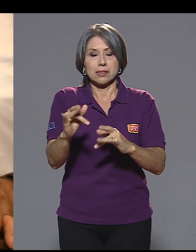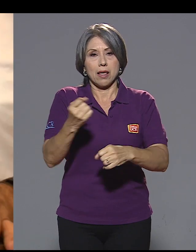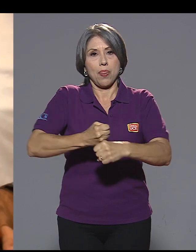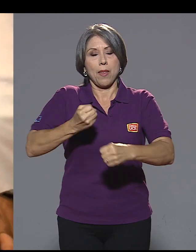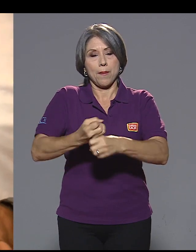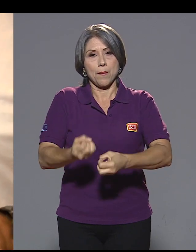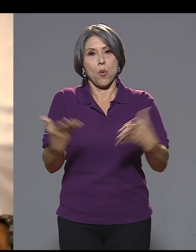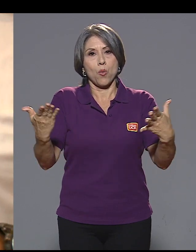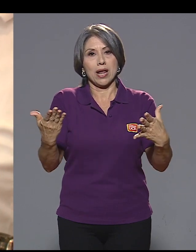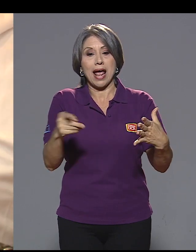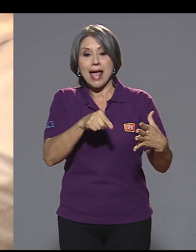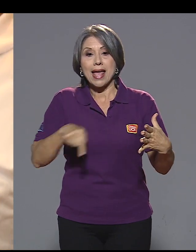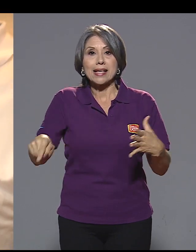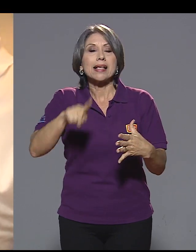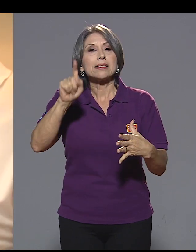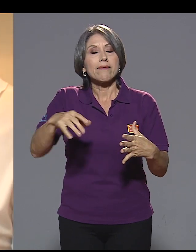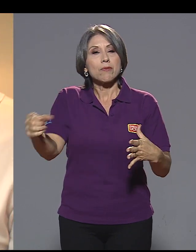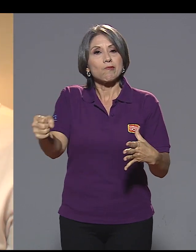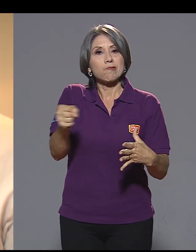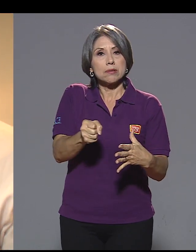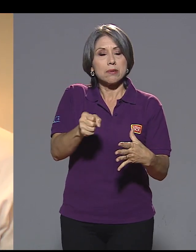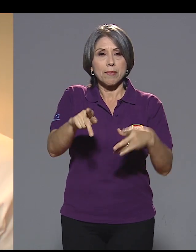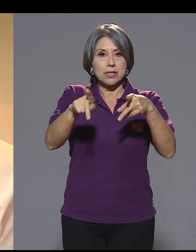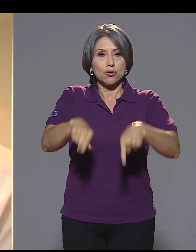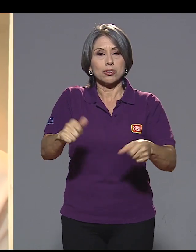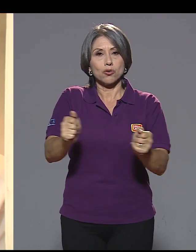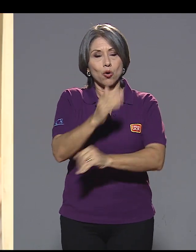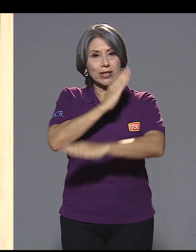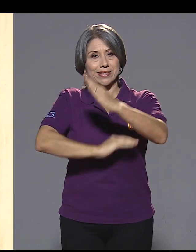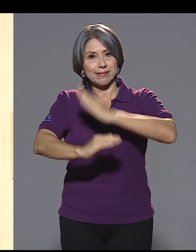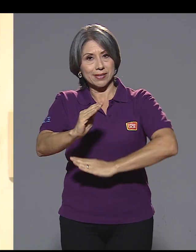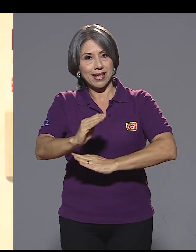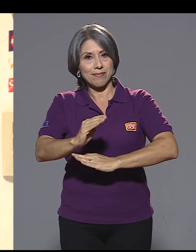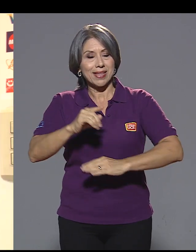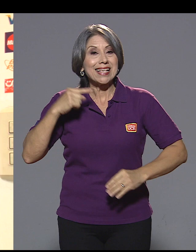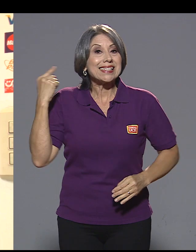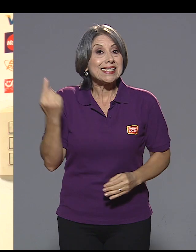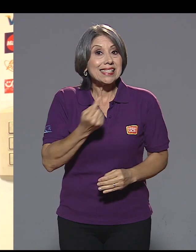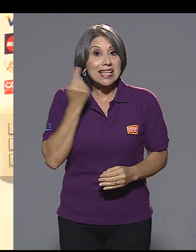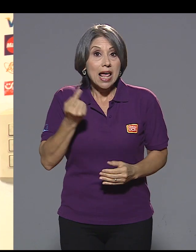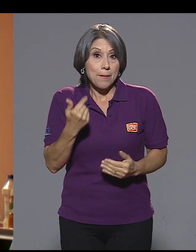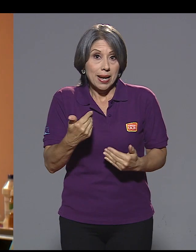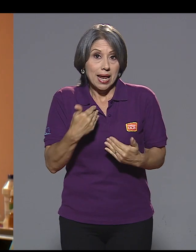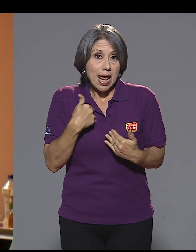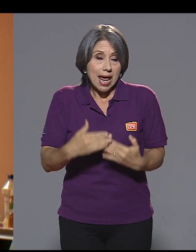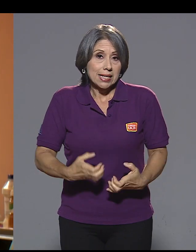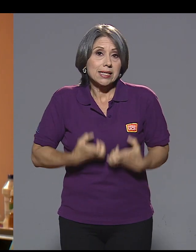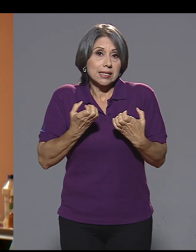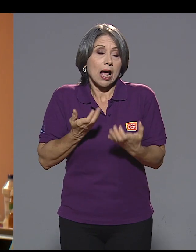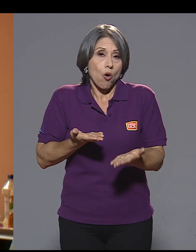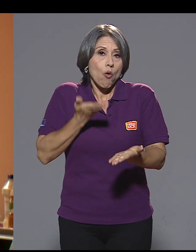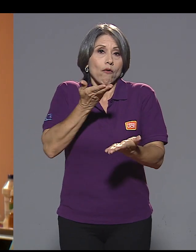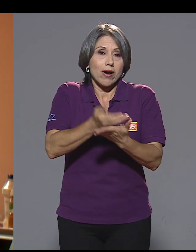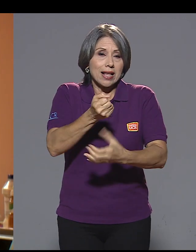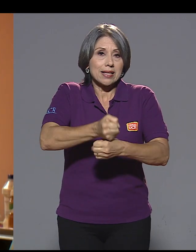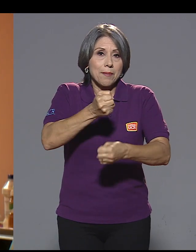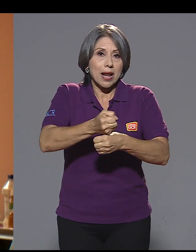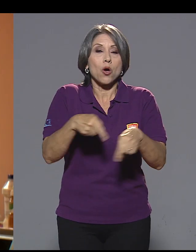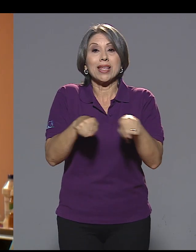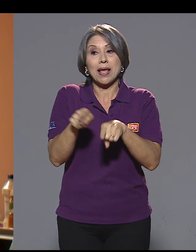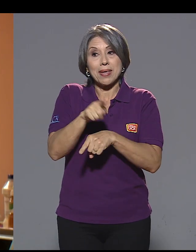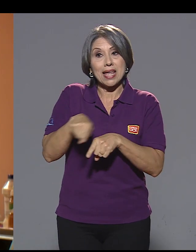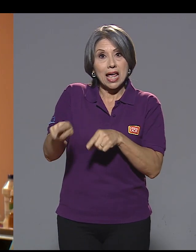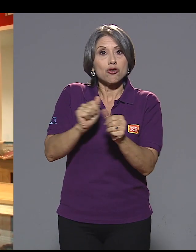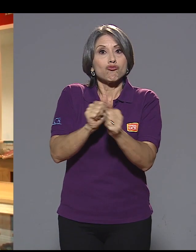administración pública para ser cubiertas por las personas con discapacidad, siempre que existan ofertas de empleo y se superen las